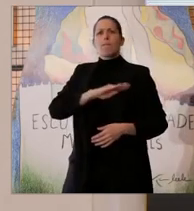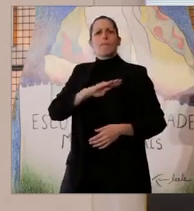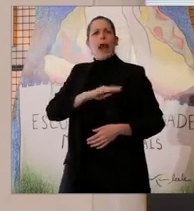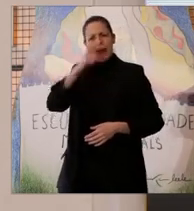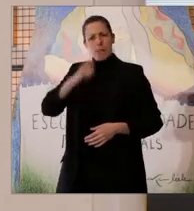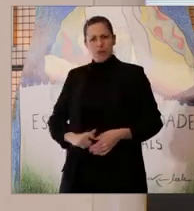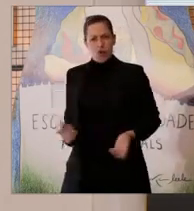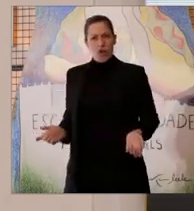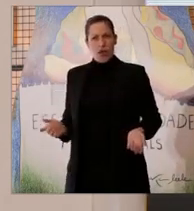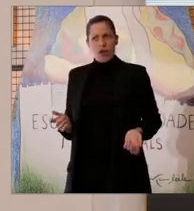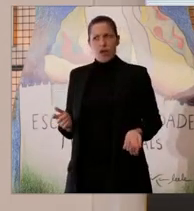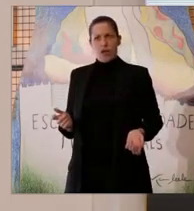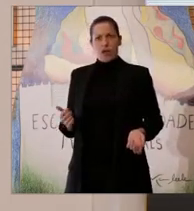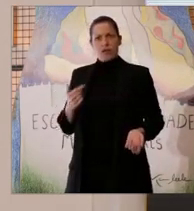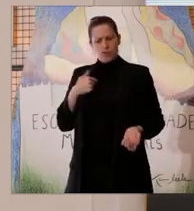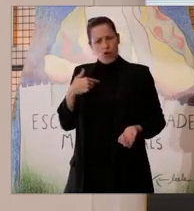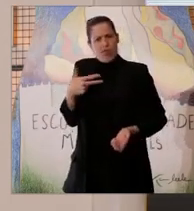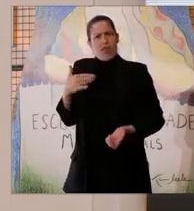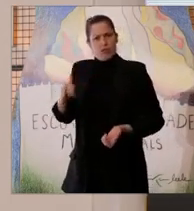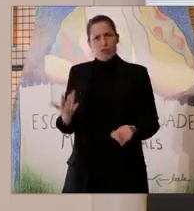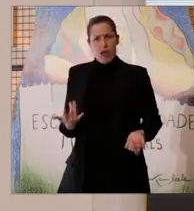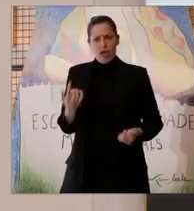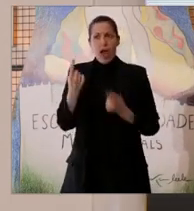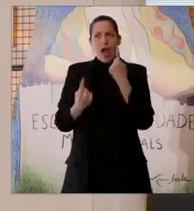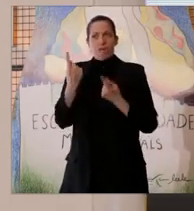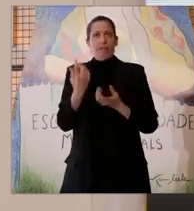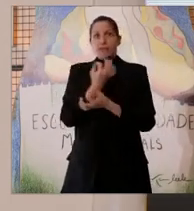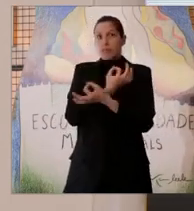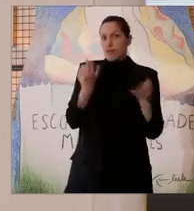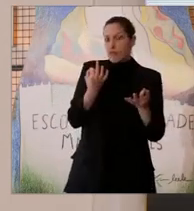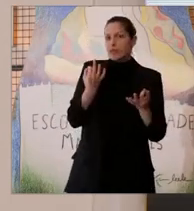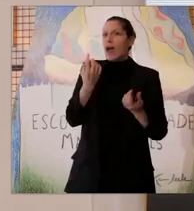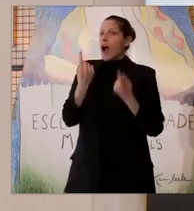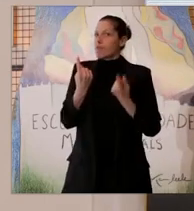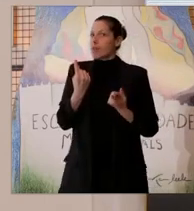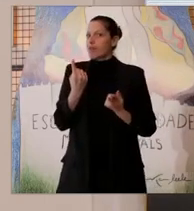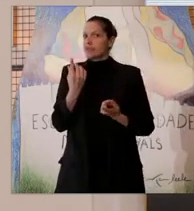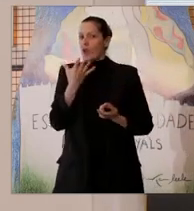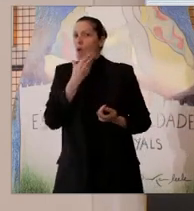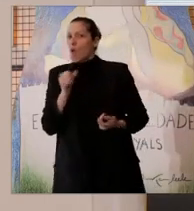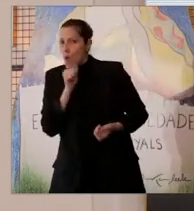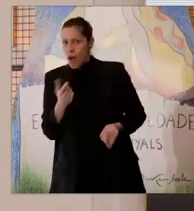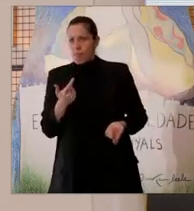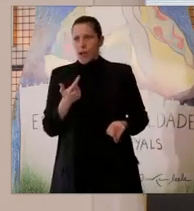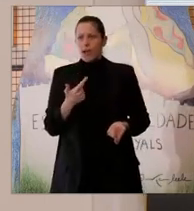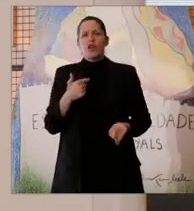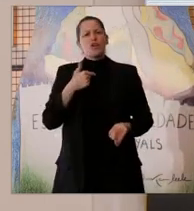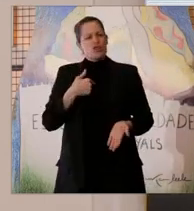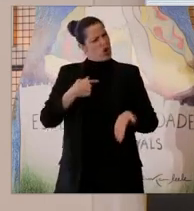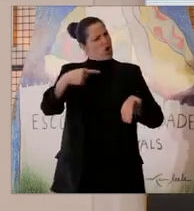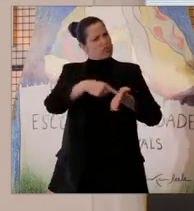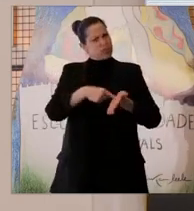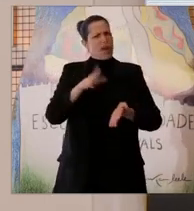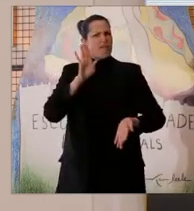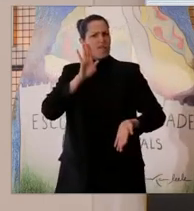tiene que ser perfecta y a veces guapa eh También muchas veces guapa también o sea me da igual la belleza mi derecho